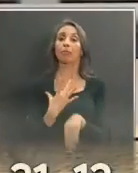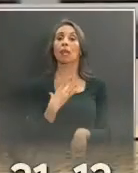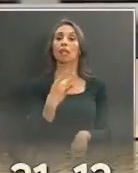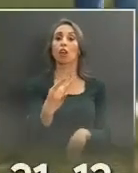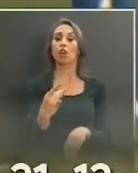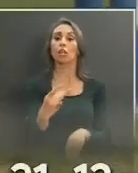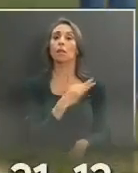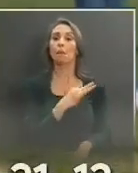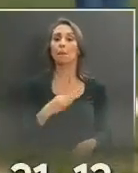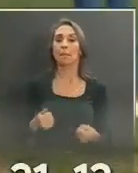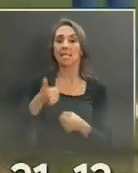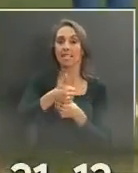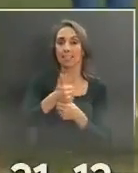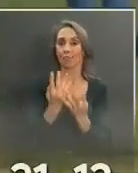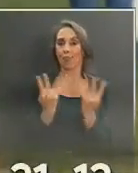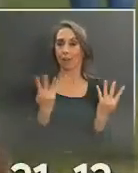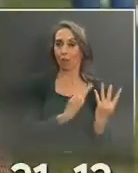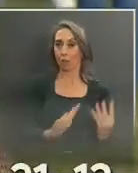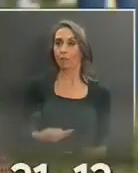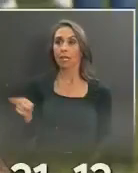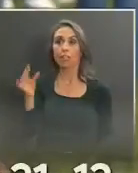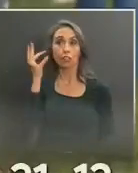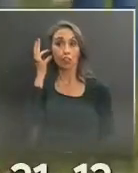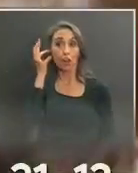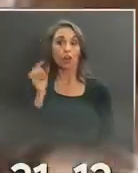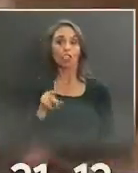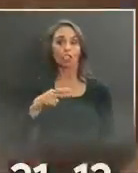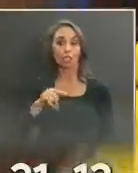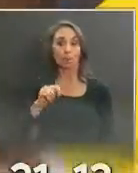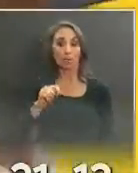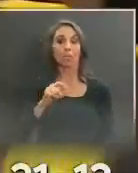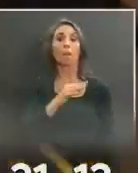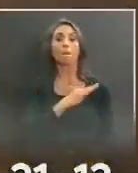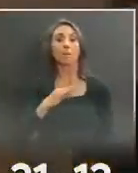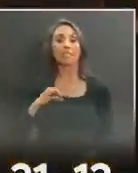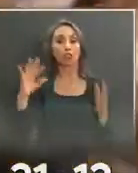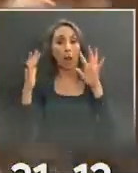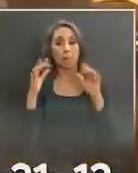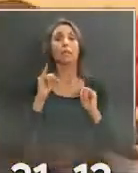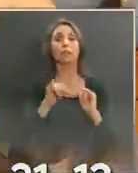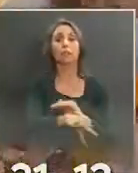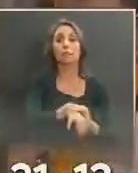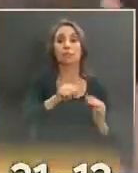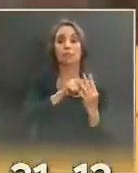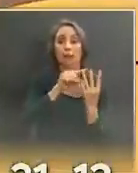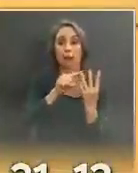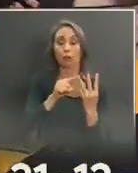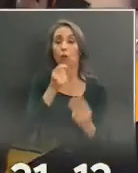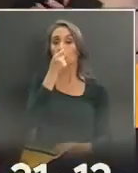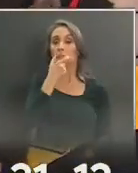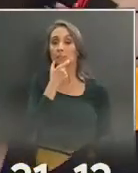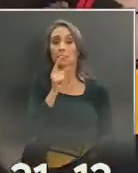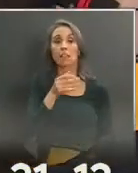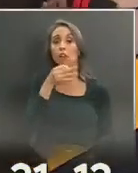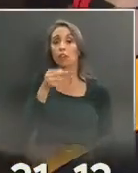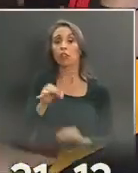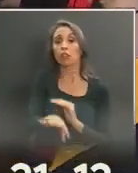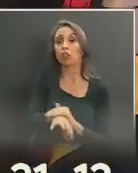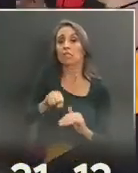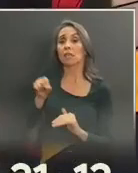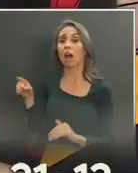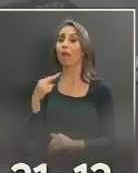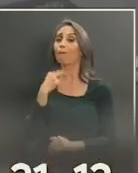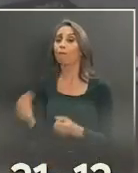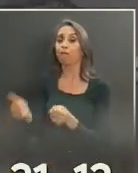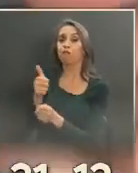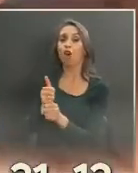gobierno, y Carolina Schmidt, quien es ministra de Medio Ambiente. Sichel evitó referirse al retiro de los fondos de su vocera de campaña, pero sí